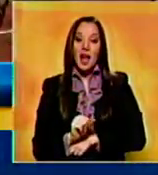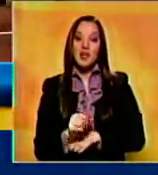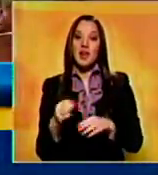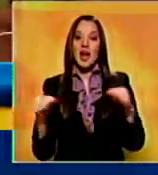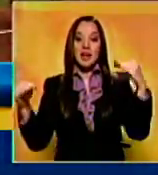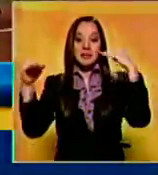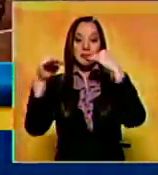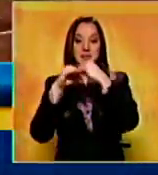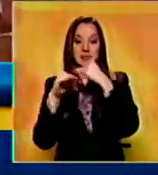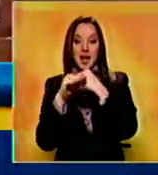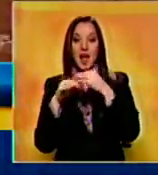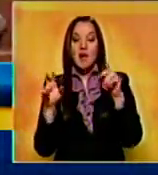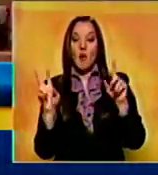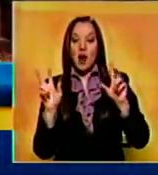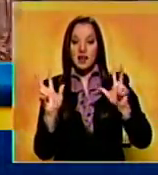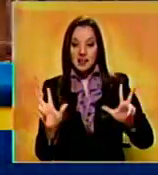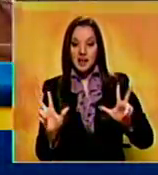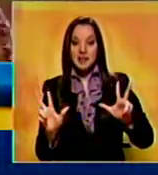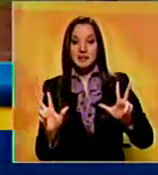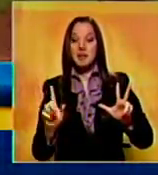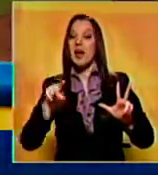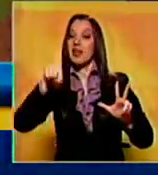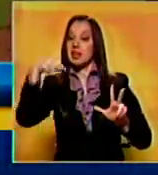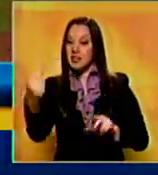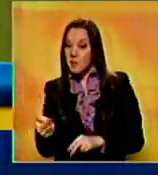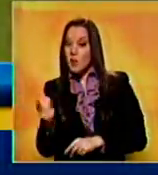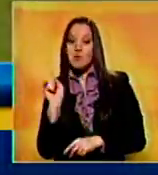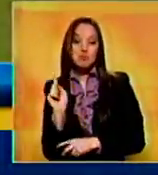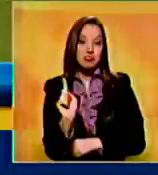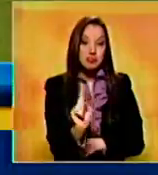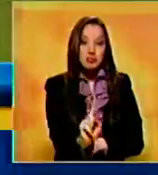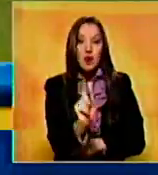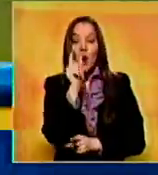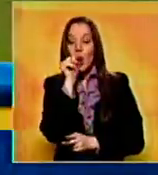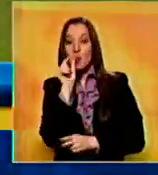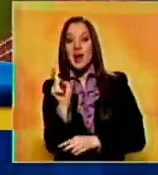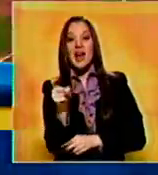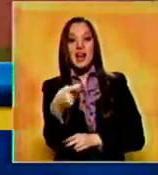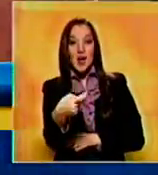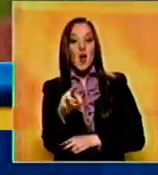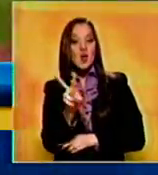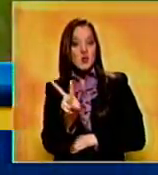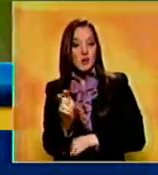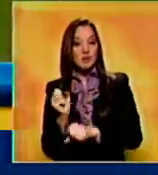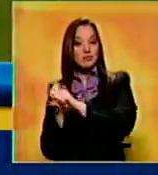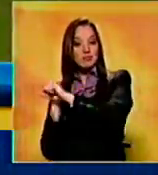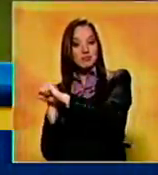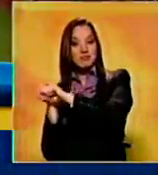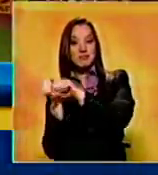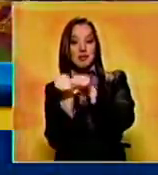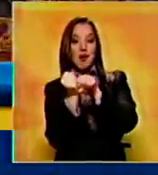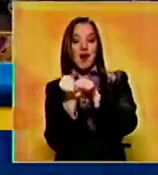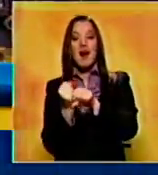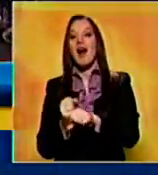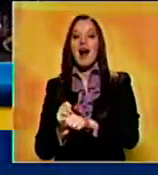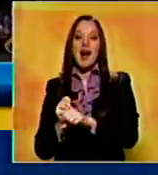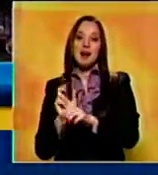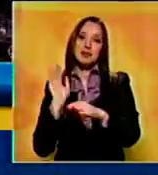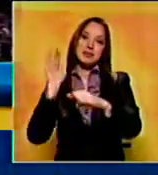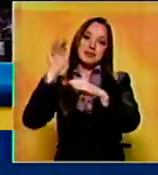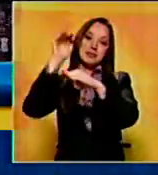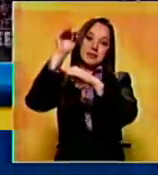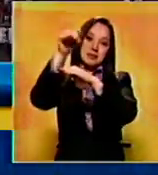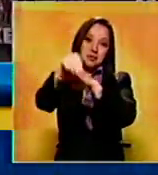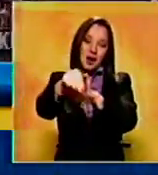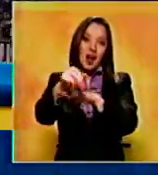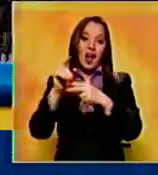3. En el séptimo apareció Gerardo Parra con su nuevo equipo. Ahí está, dando su séptimo gol acerca de la campaña. El